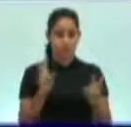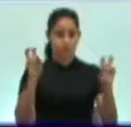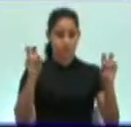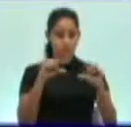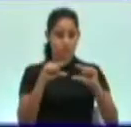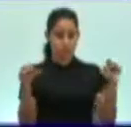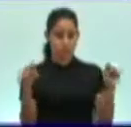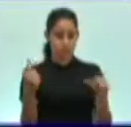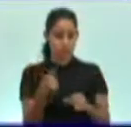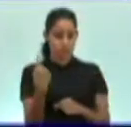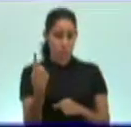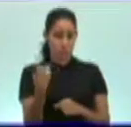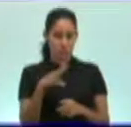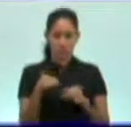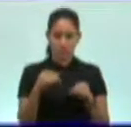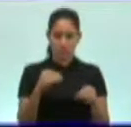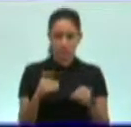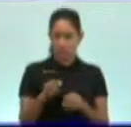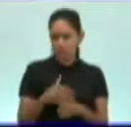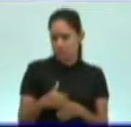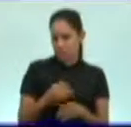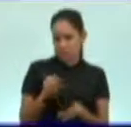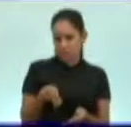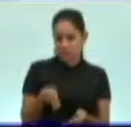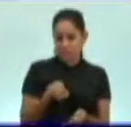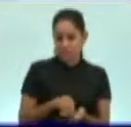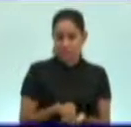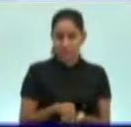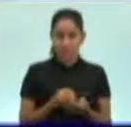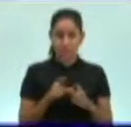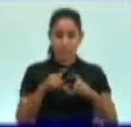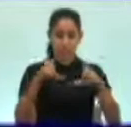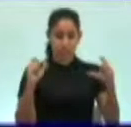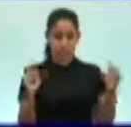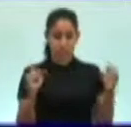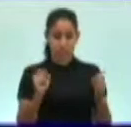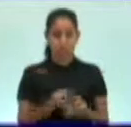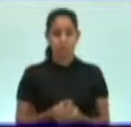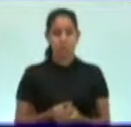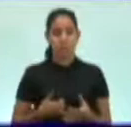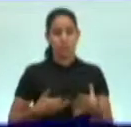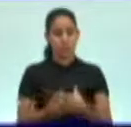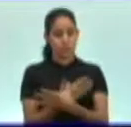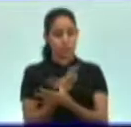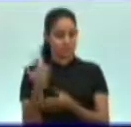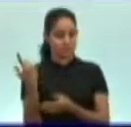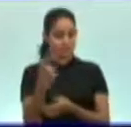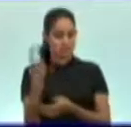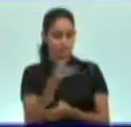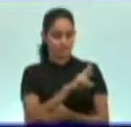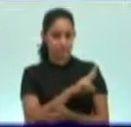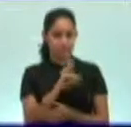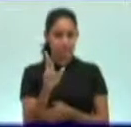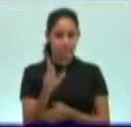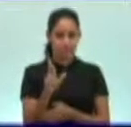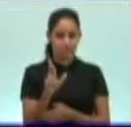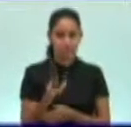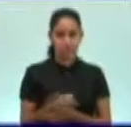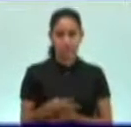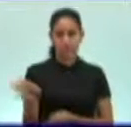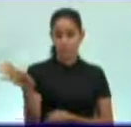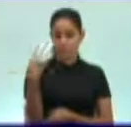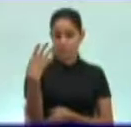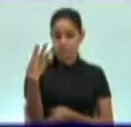pues tiene como consideración que los símbolos nacionales de nuestra República son la bandera